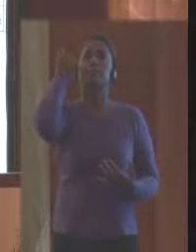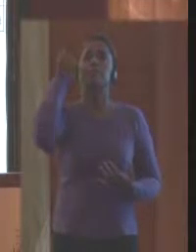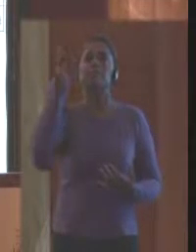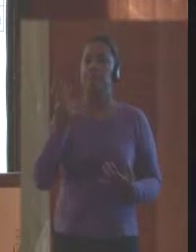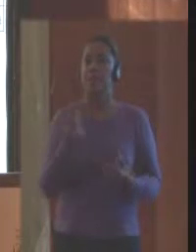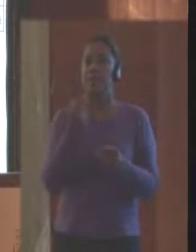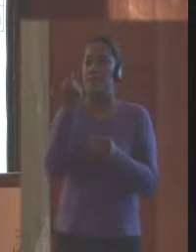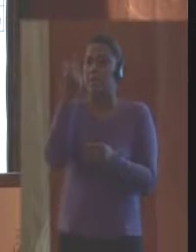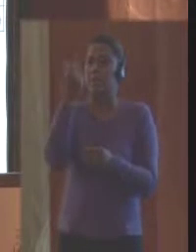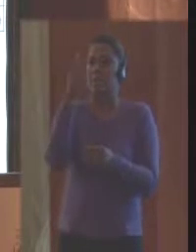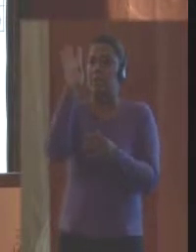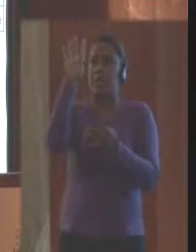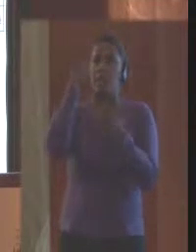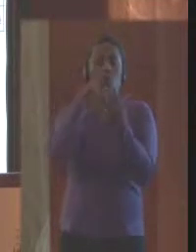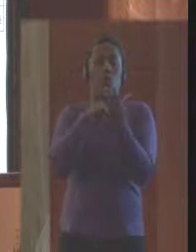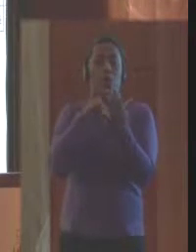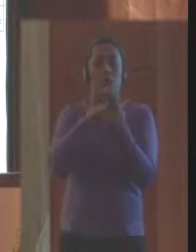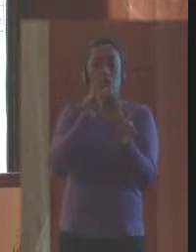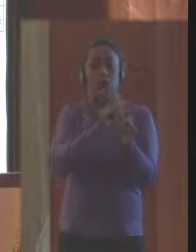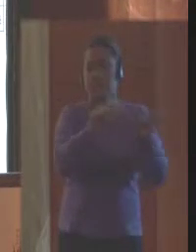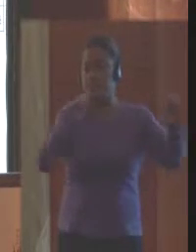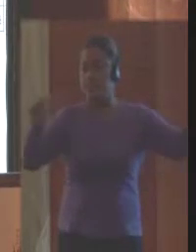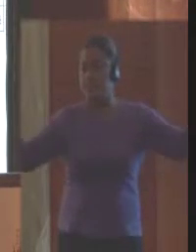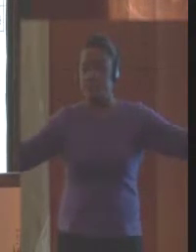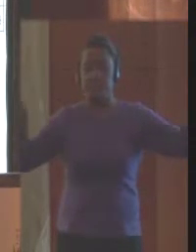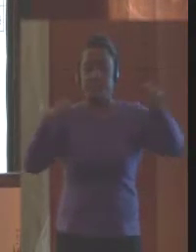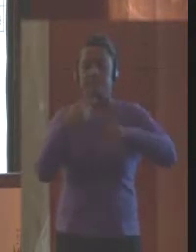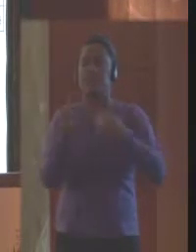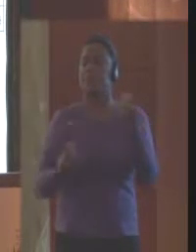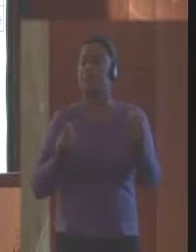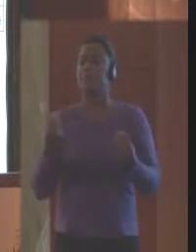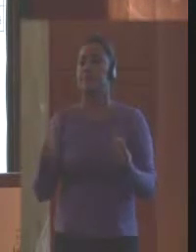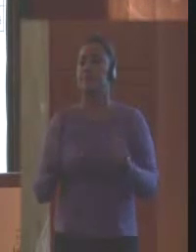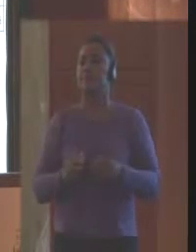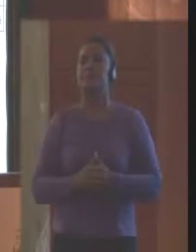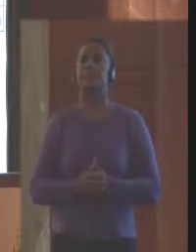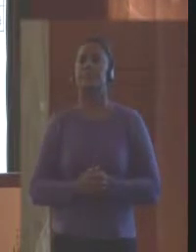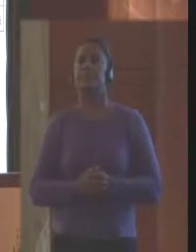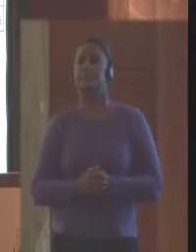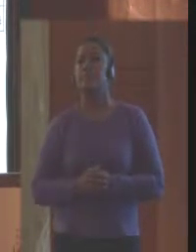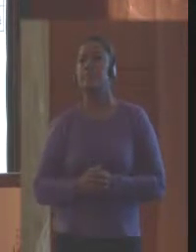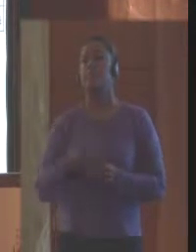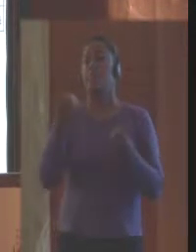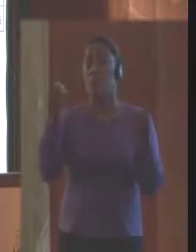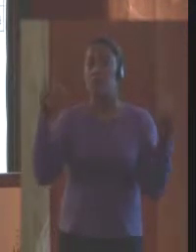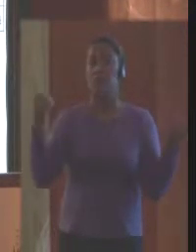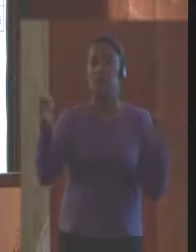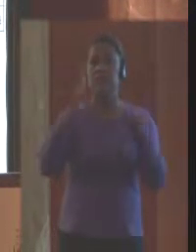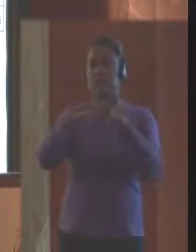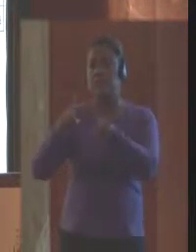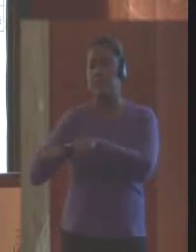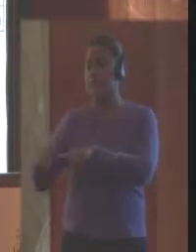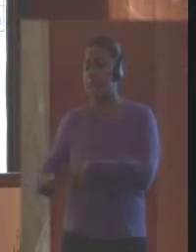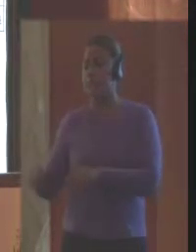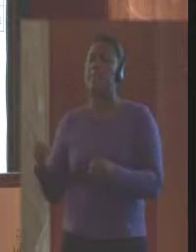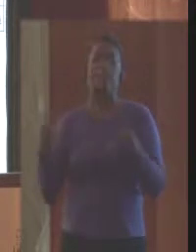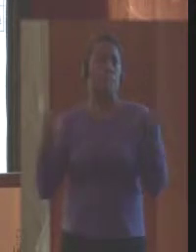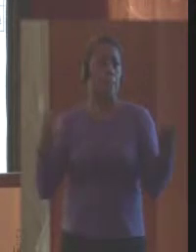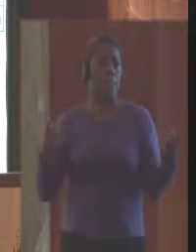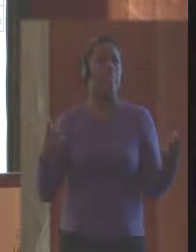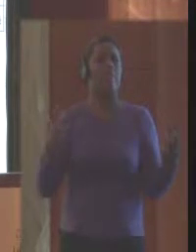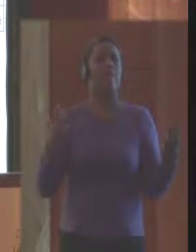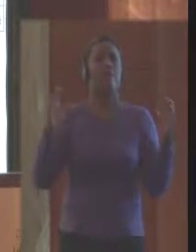4.000 hectáreas adicionales de zonas de remoción en masa, que en muchos casos condicionan igual a las zonas